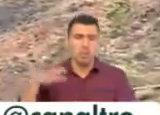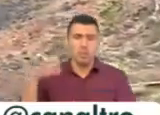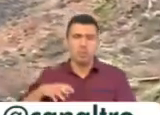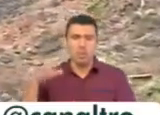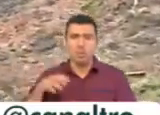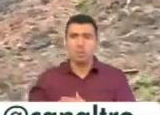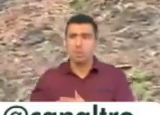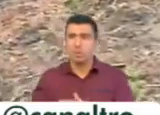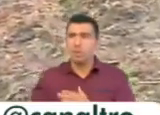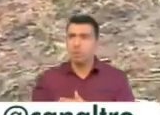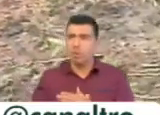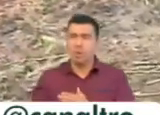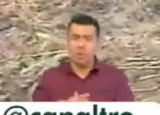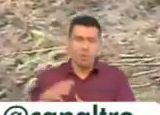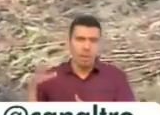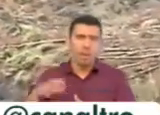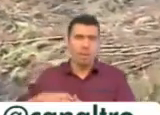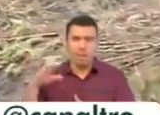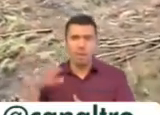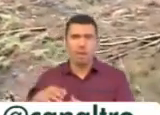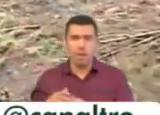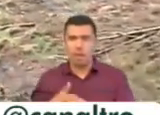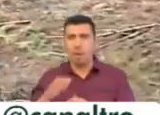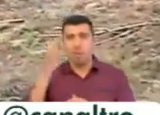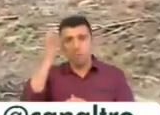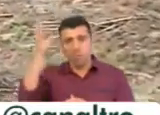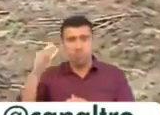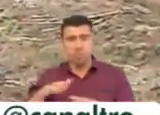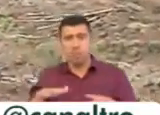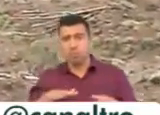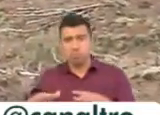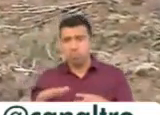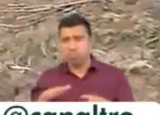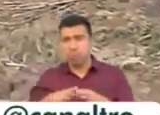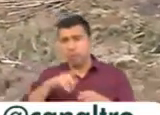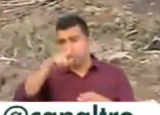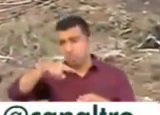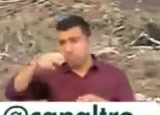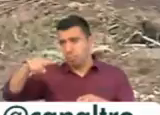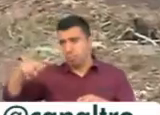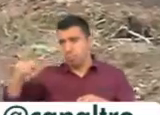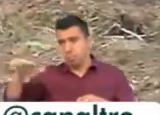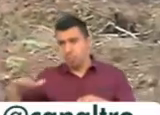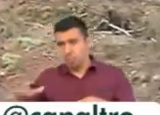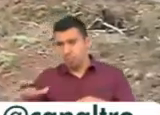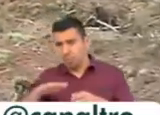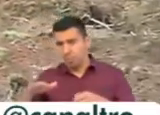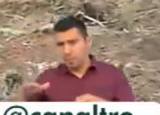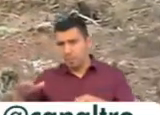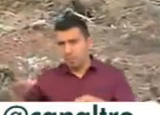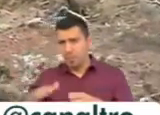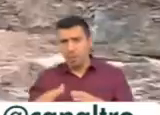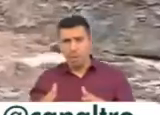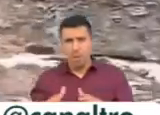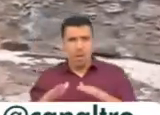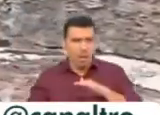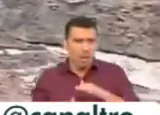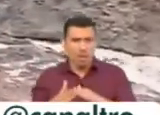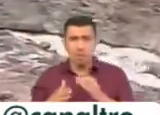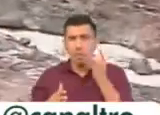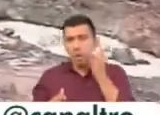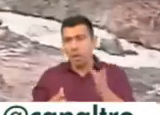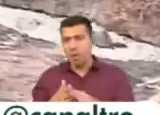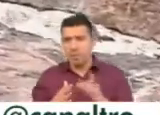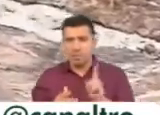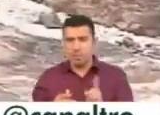que ocurra un sismo así sea de una magnitud baja porque porque estas condiciones se generarían